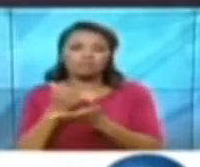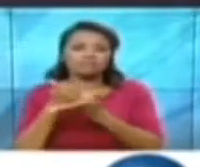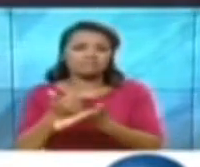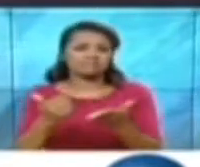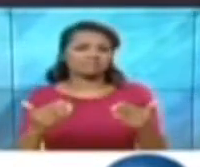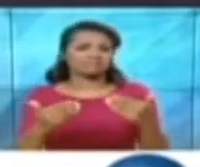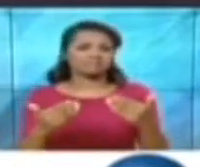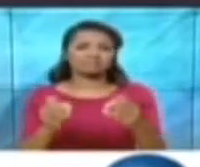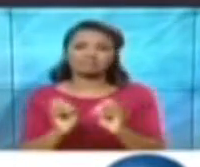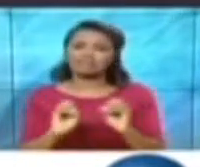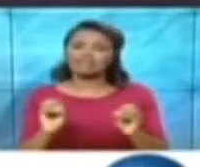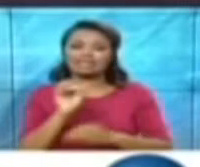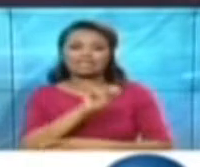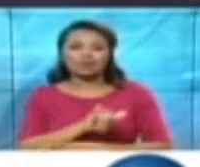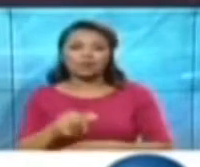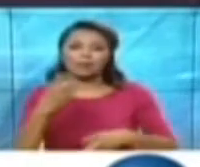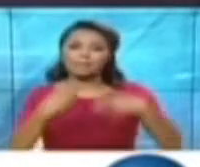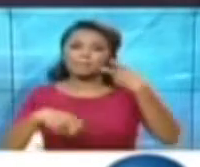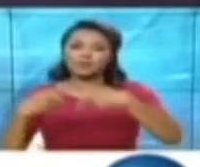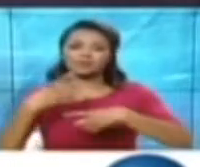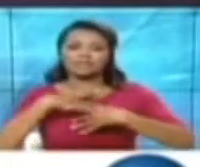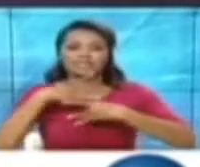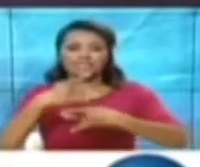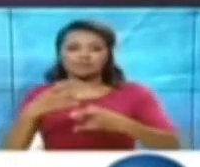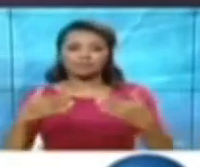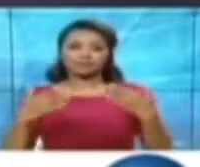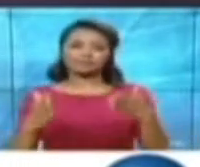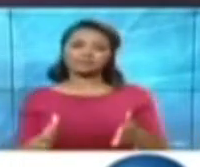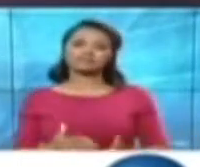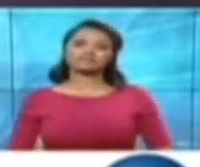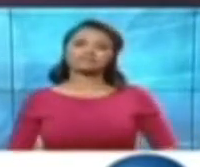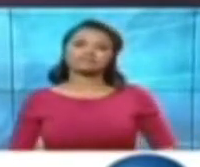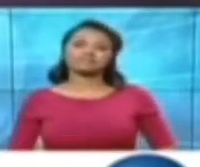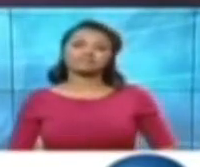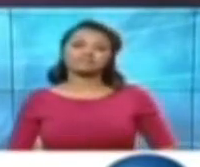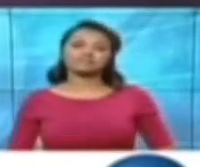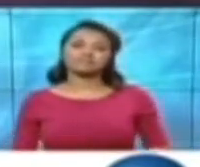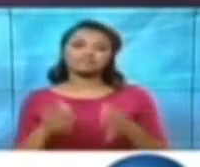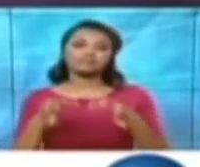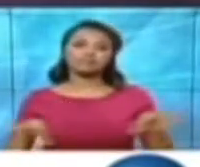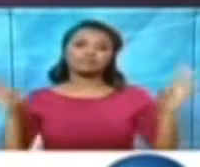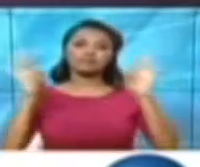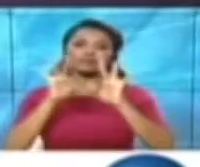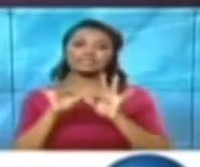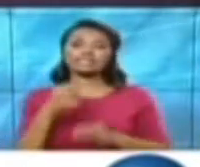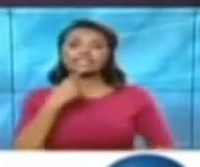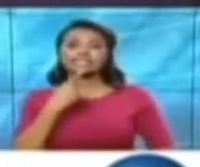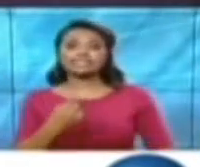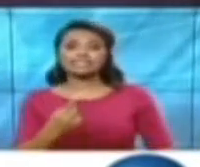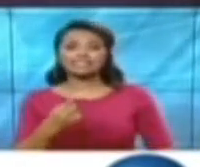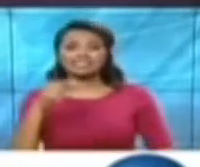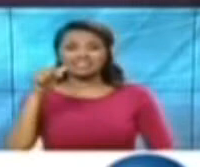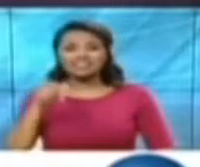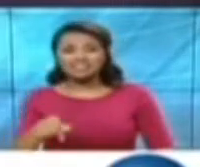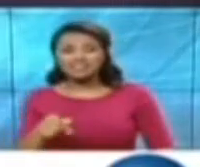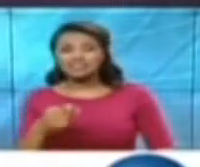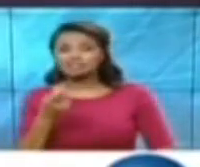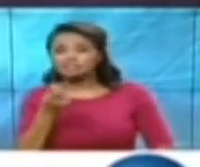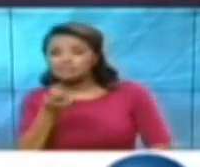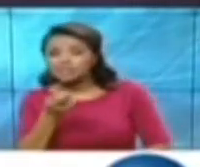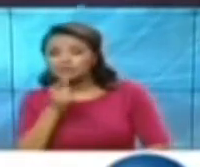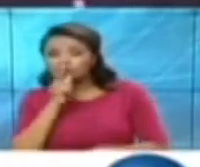del problema de la salud del pueblo panameño es importante decir que la corrupción